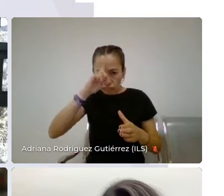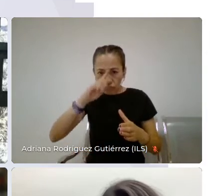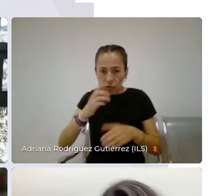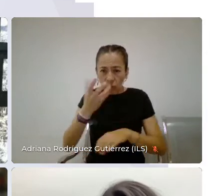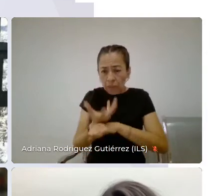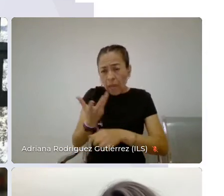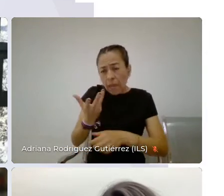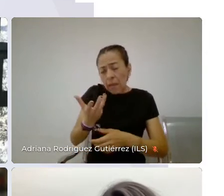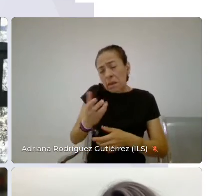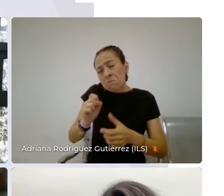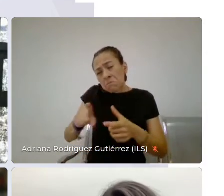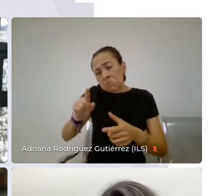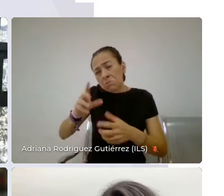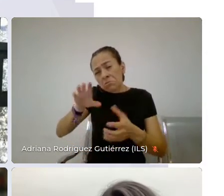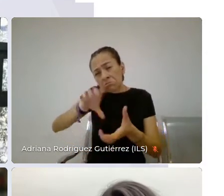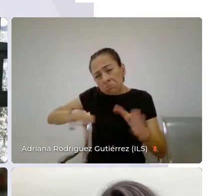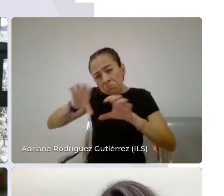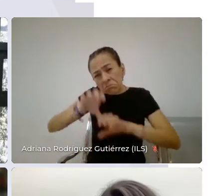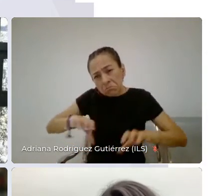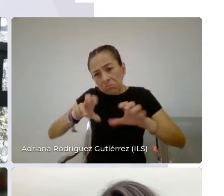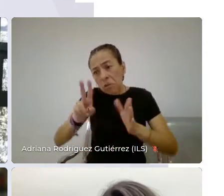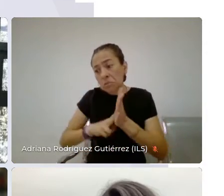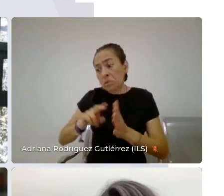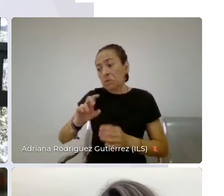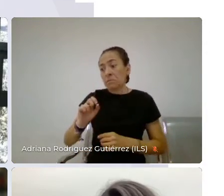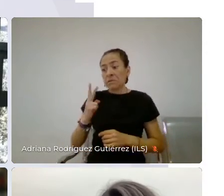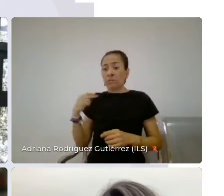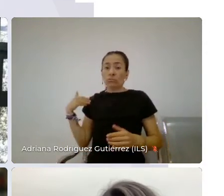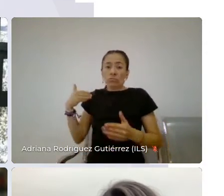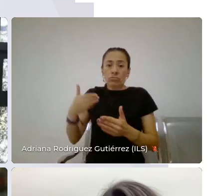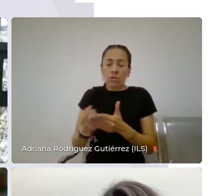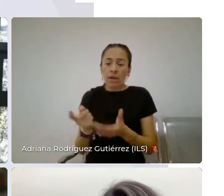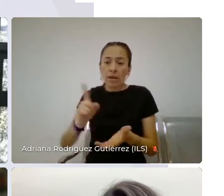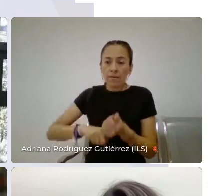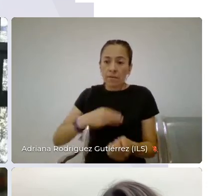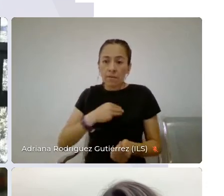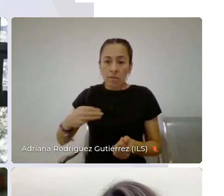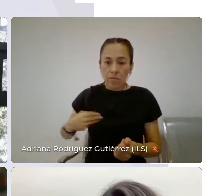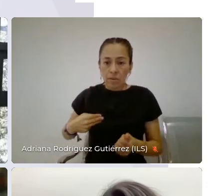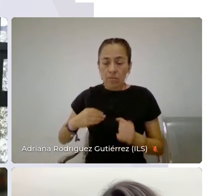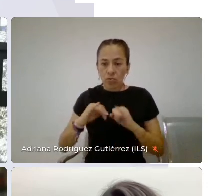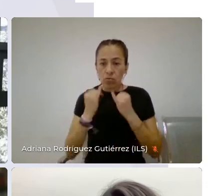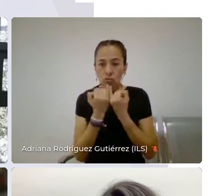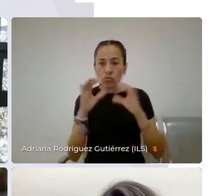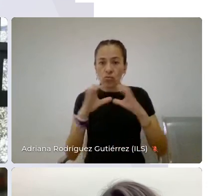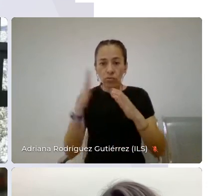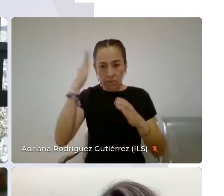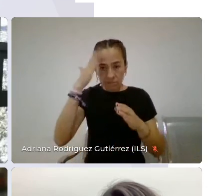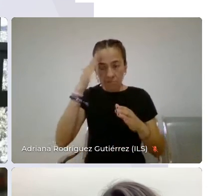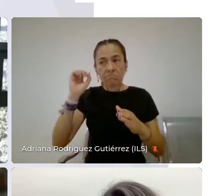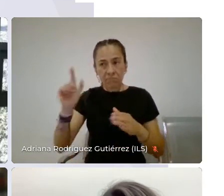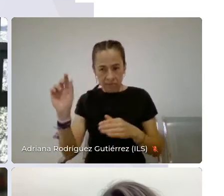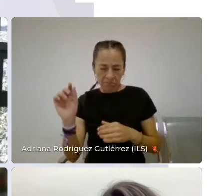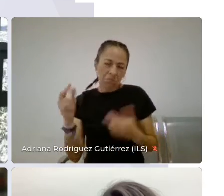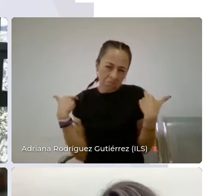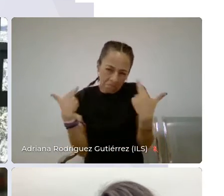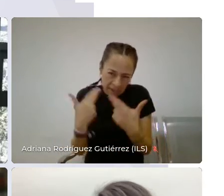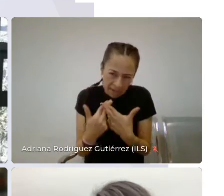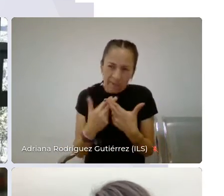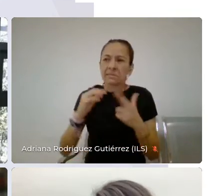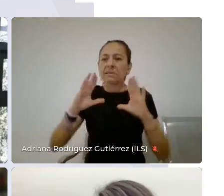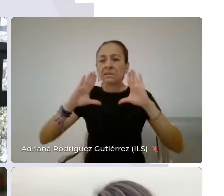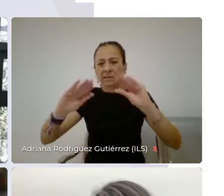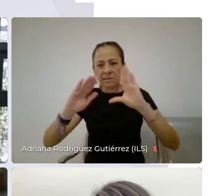el 2022 es miembro de la Junta Directiva. Es mentora de soluciones tecnológicas y profesora de inteligencia artificial